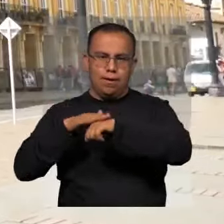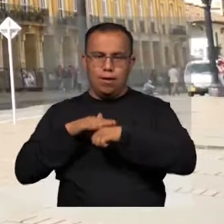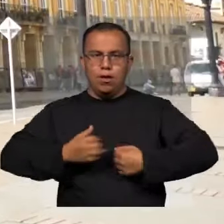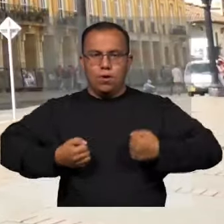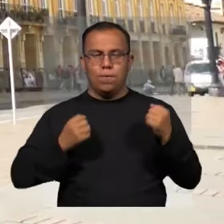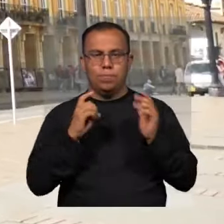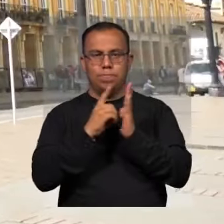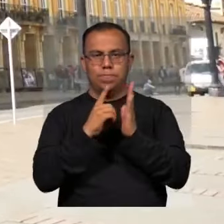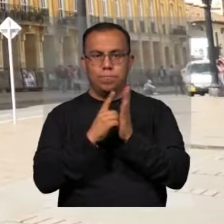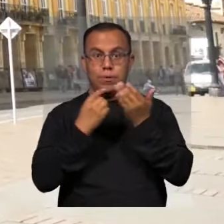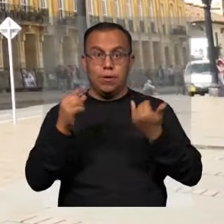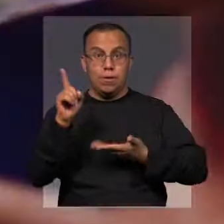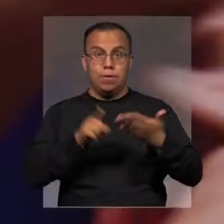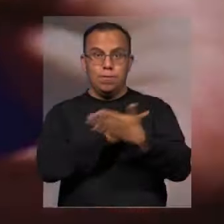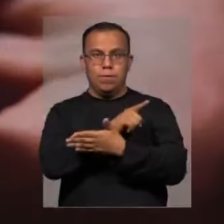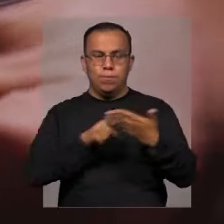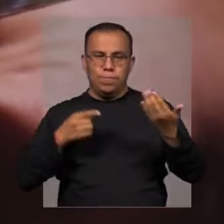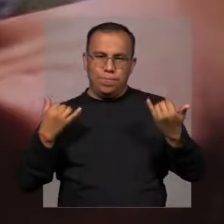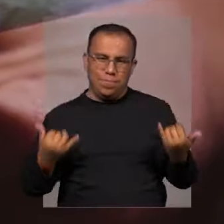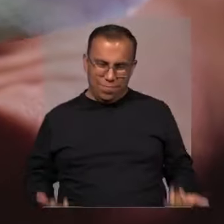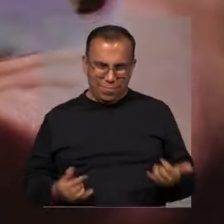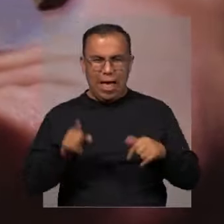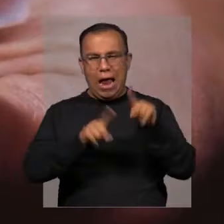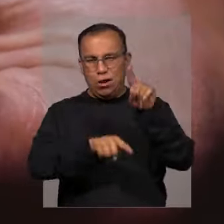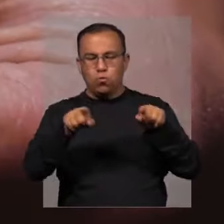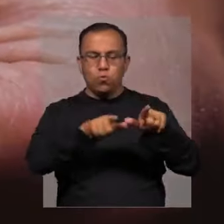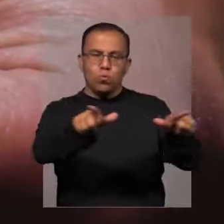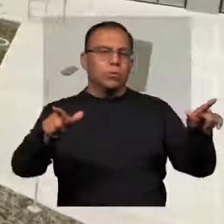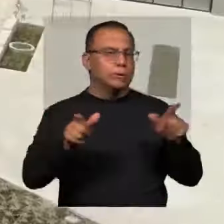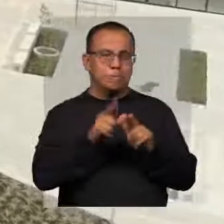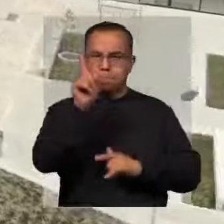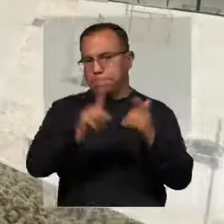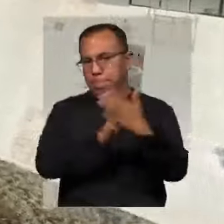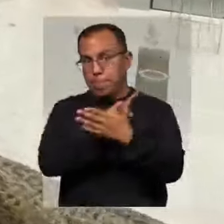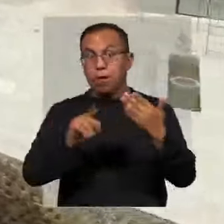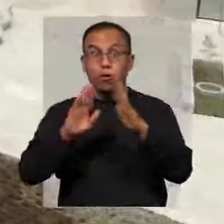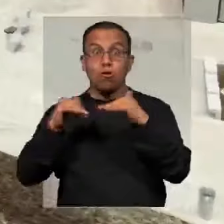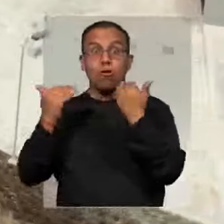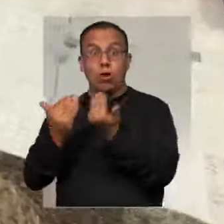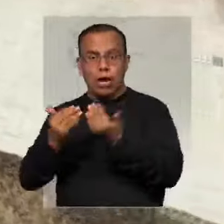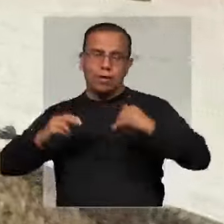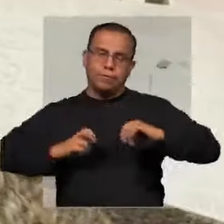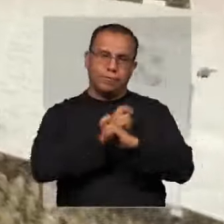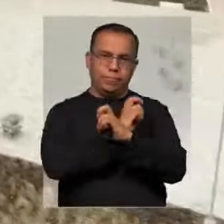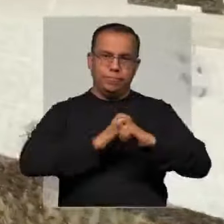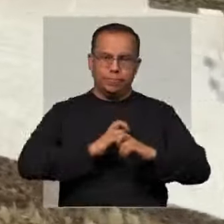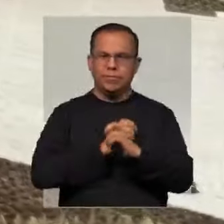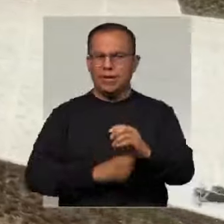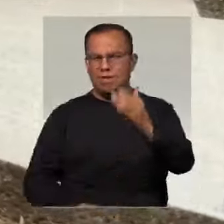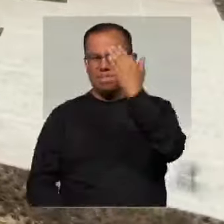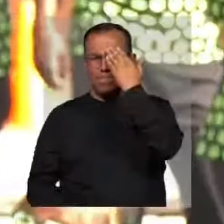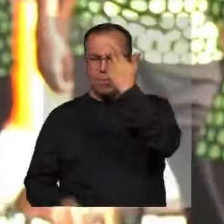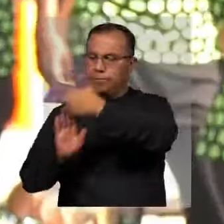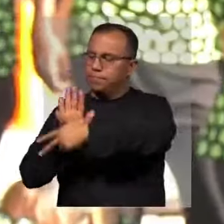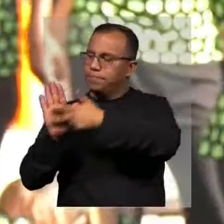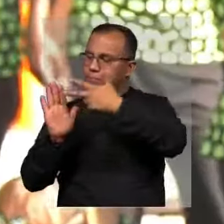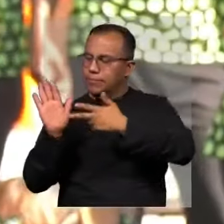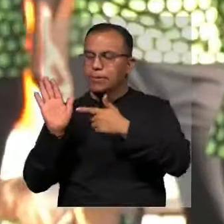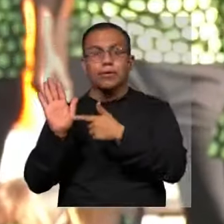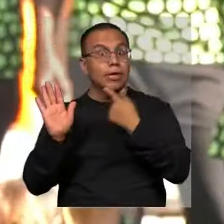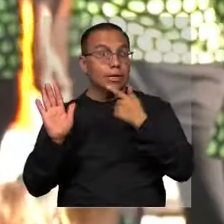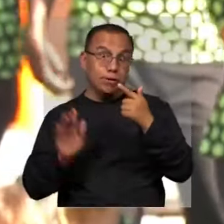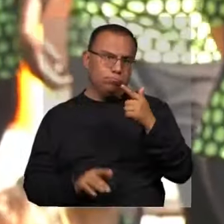un decreto para prohibir el consumo de drogas en algunas zonas de la ciudad, como entornos de colegios y parques. Ustedes saben que la Corte Constitucional dijo